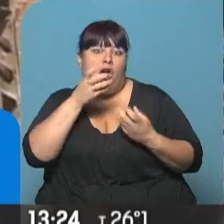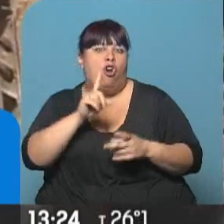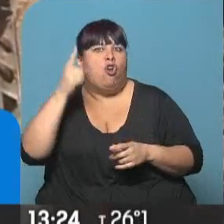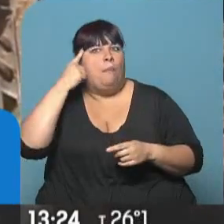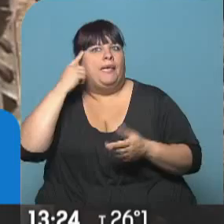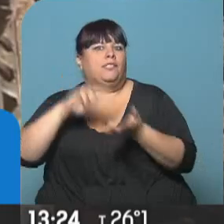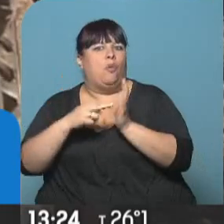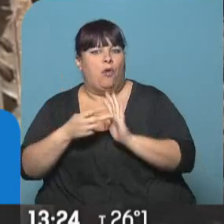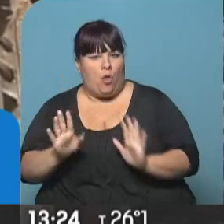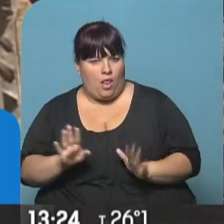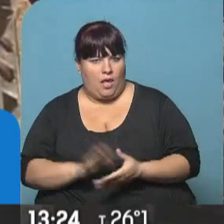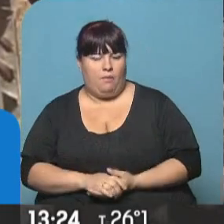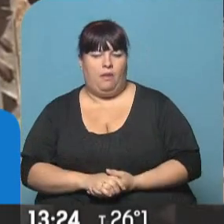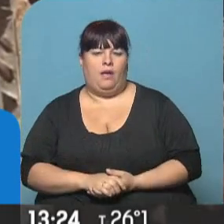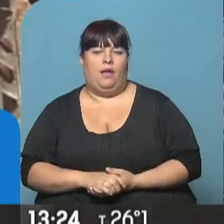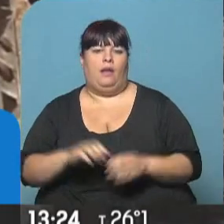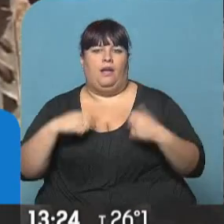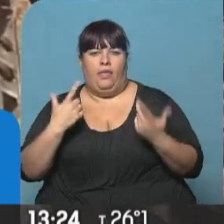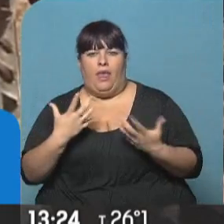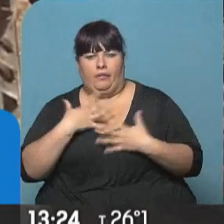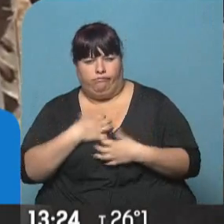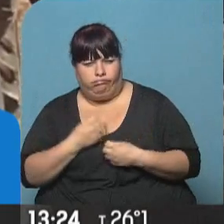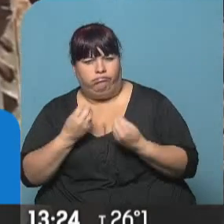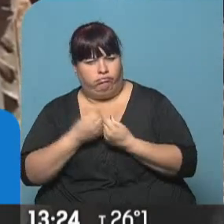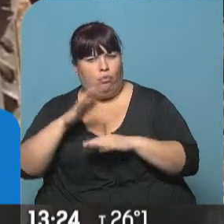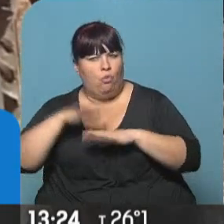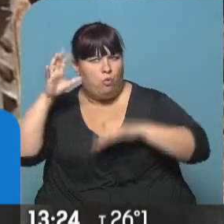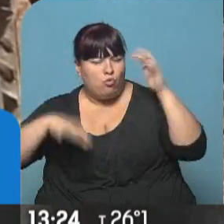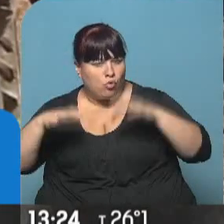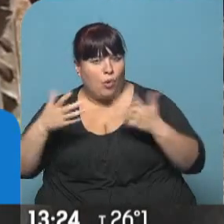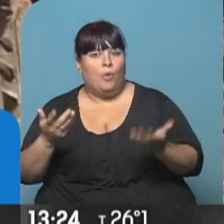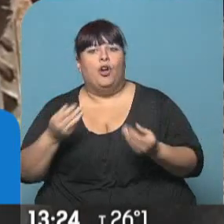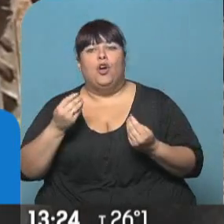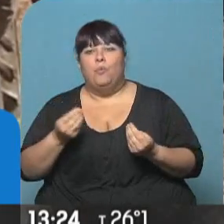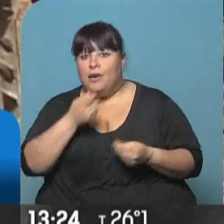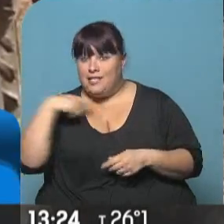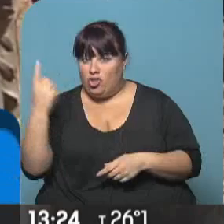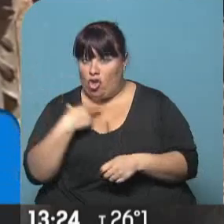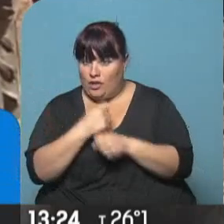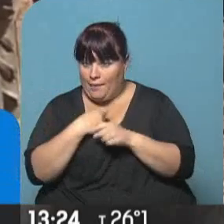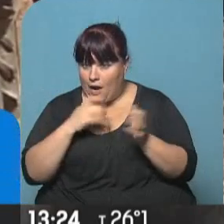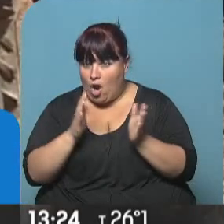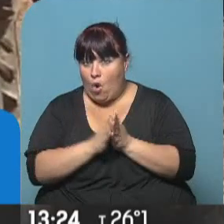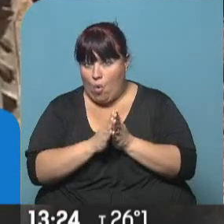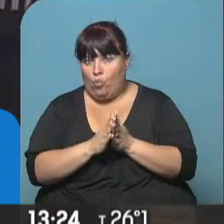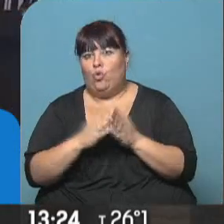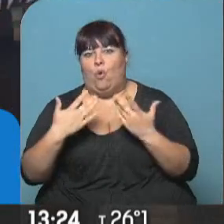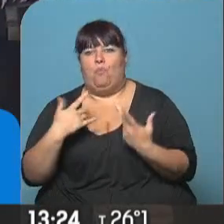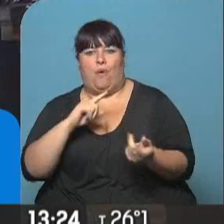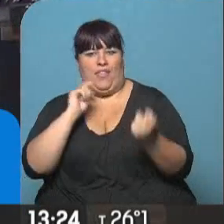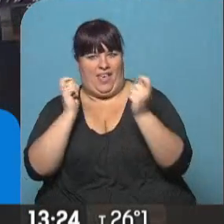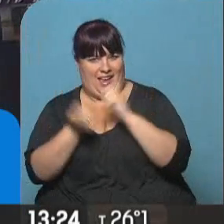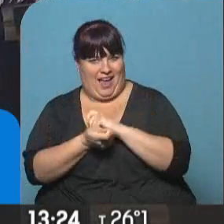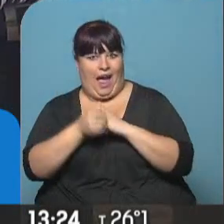realmente un problema que genere tanta angustia porque si trabajamos juntos podemos transformar